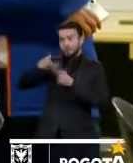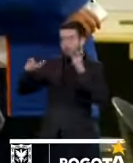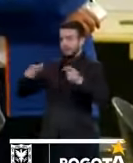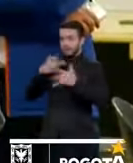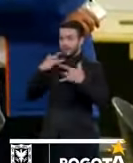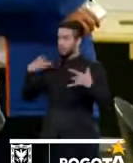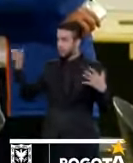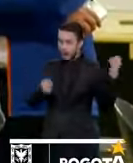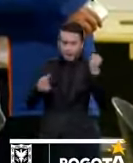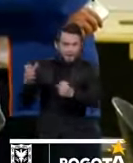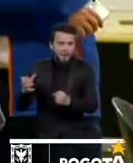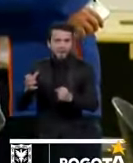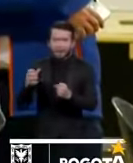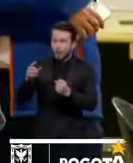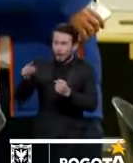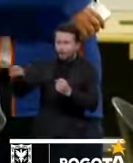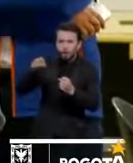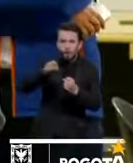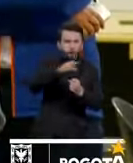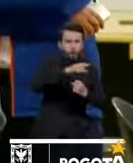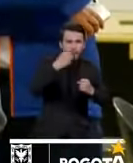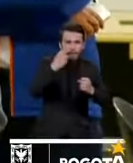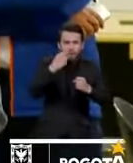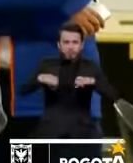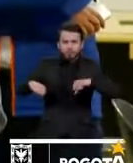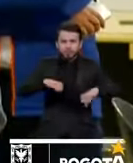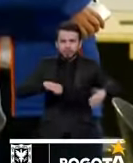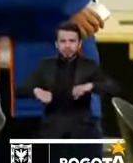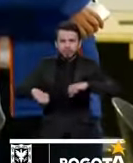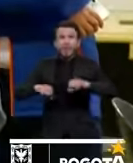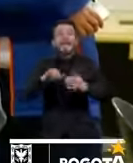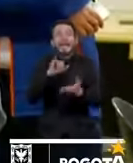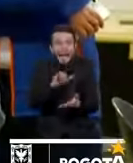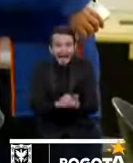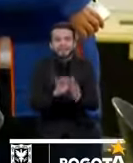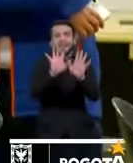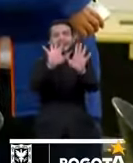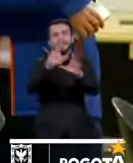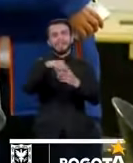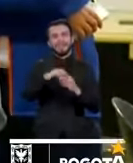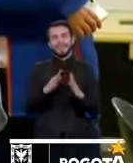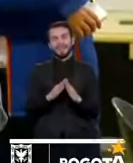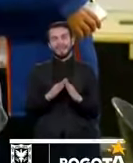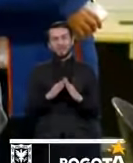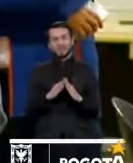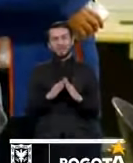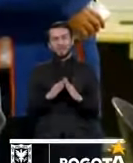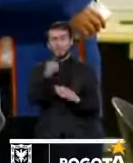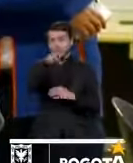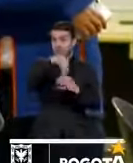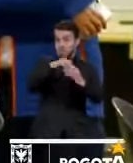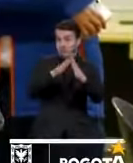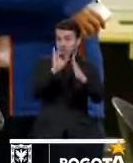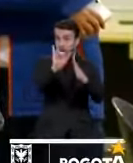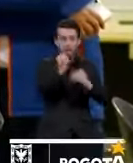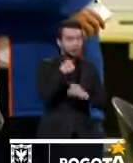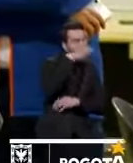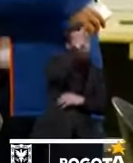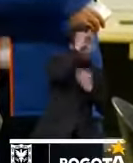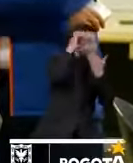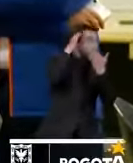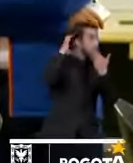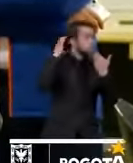bajo contagio y baja capacidad hospitalaria porque la gente está en casa, para avanzar en todo esto. Pese